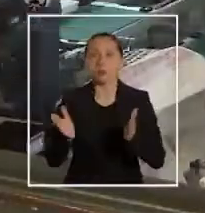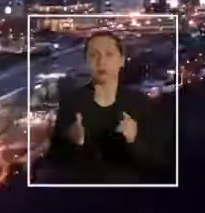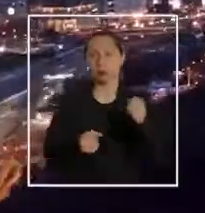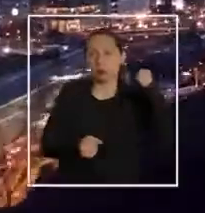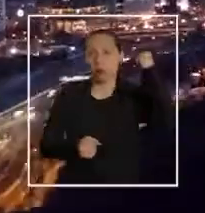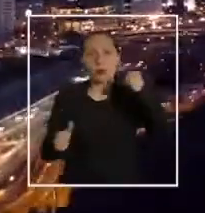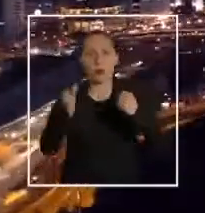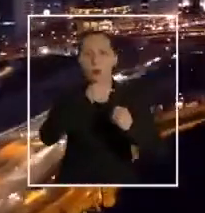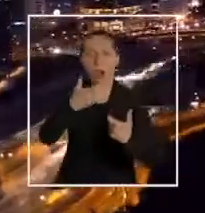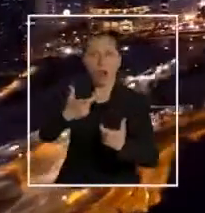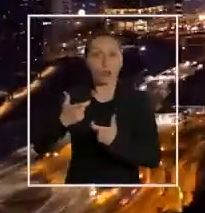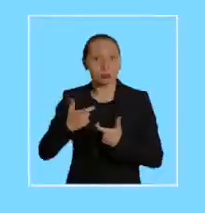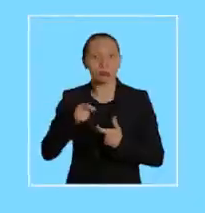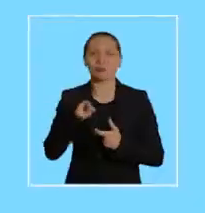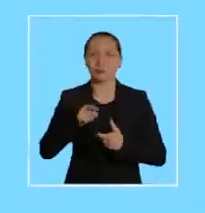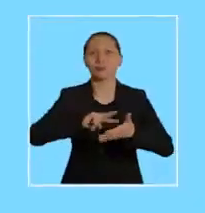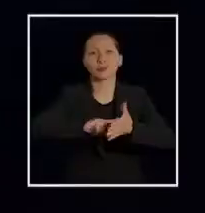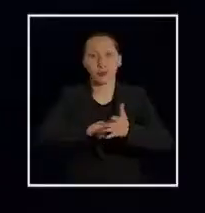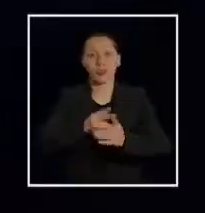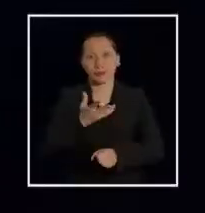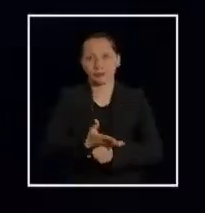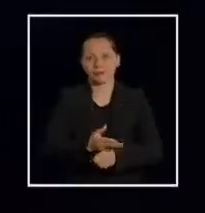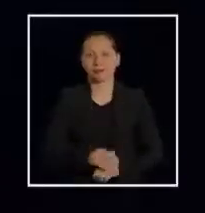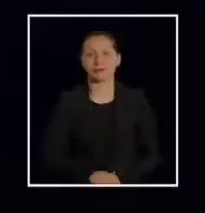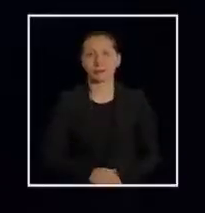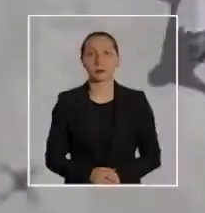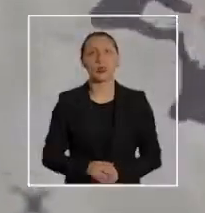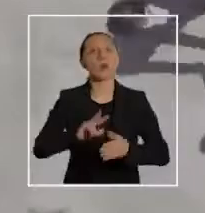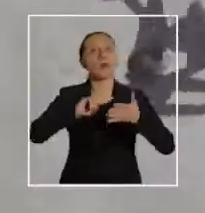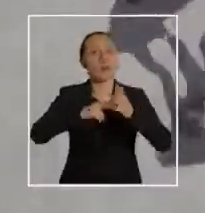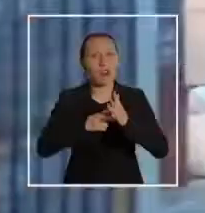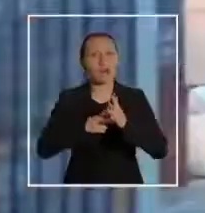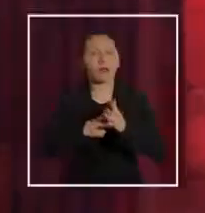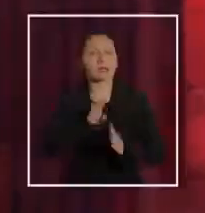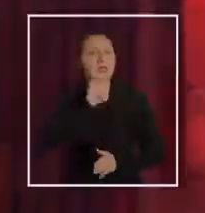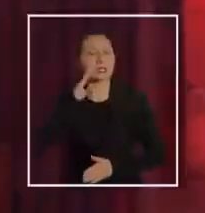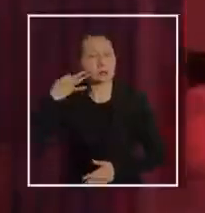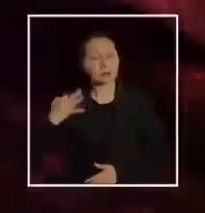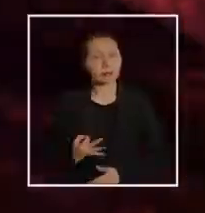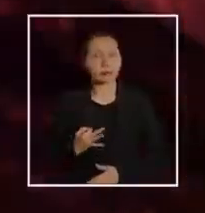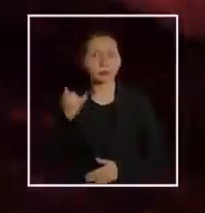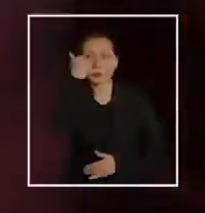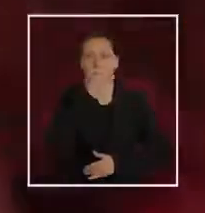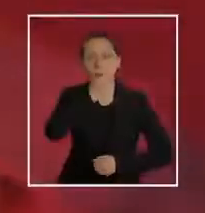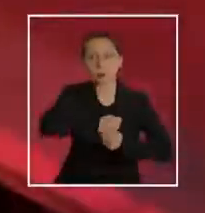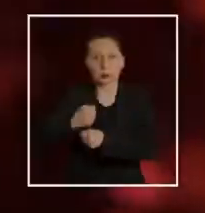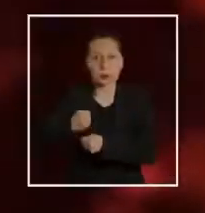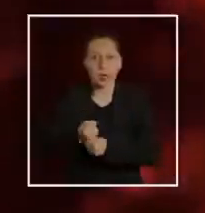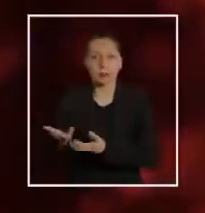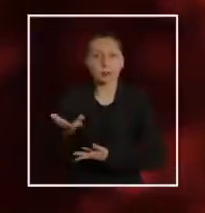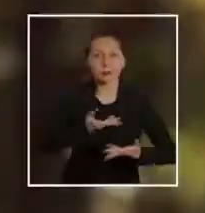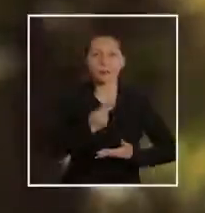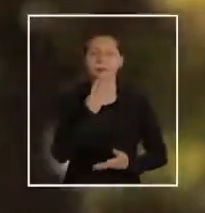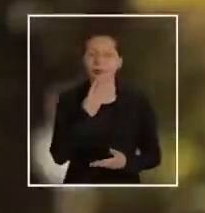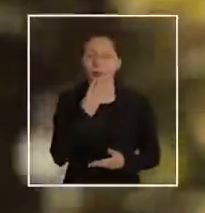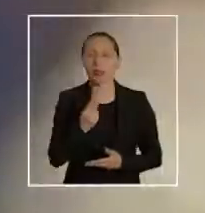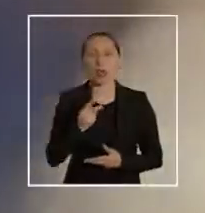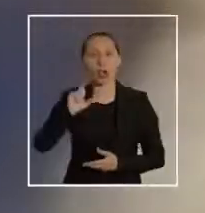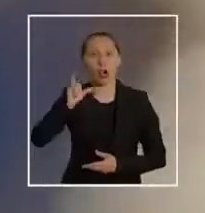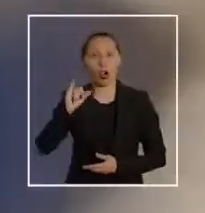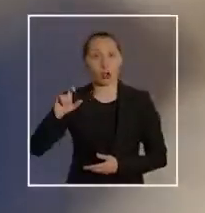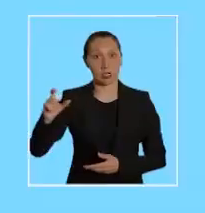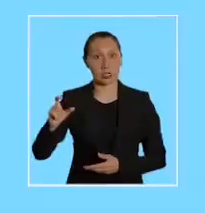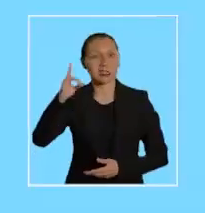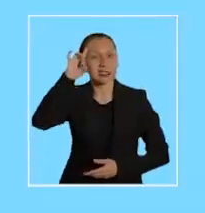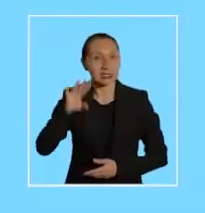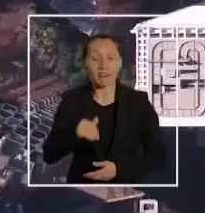impulso por el poder no tiene control, estamos en problemas. Son problemas de decencia y envenenan nuestro trabajo, nuestro vivir.